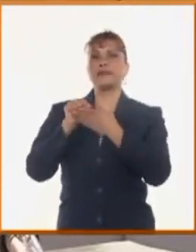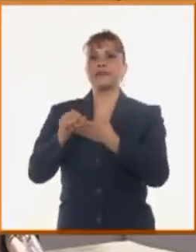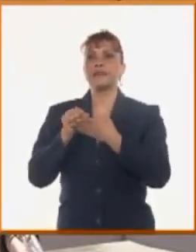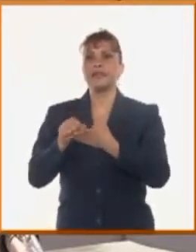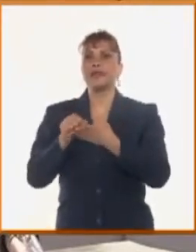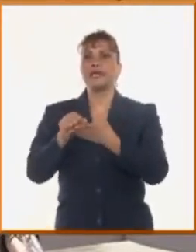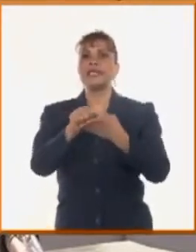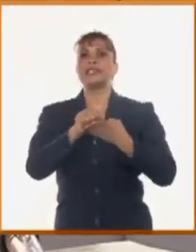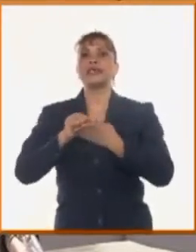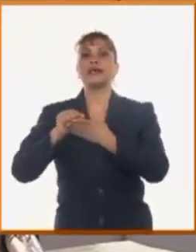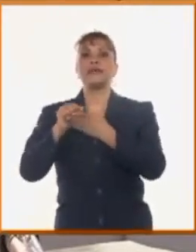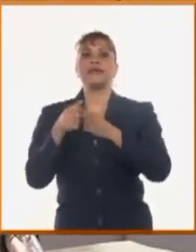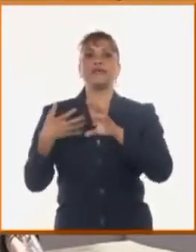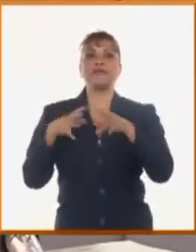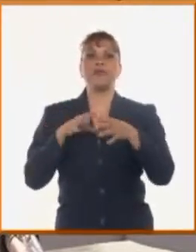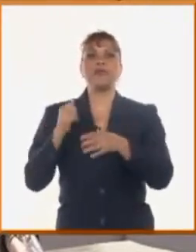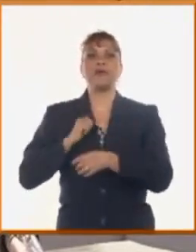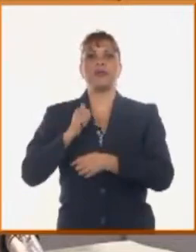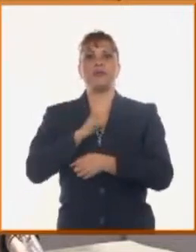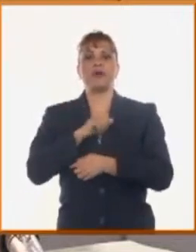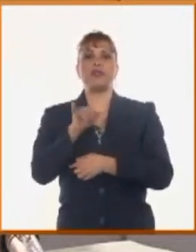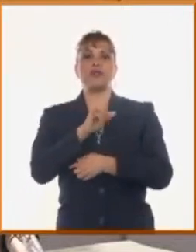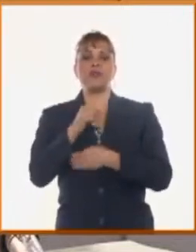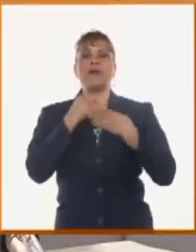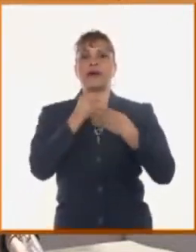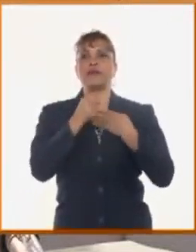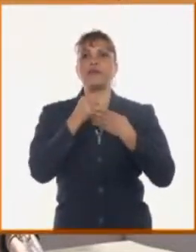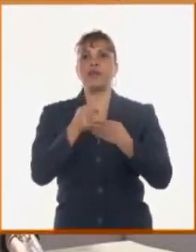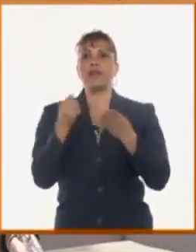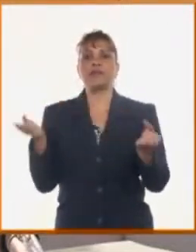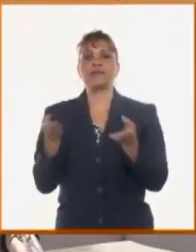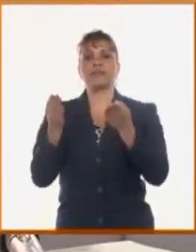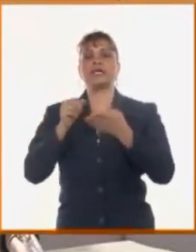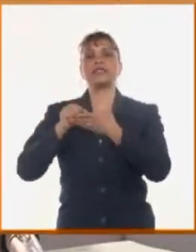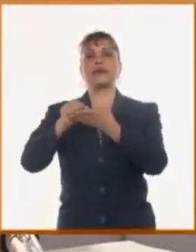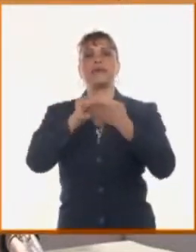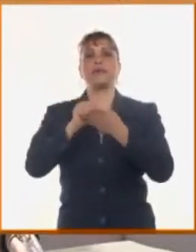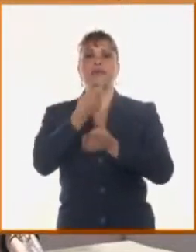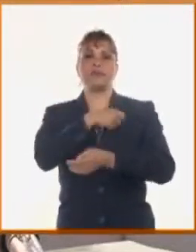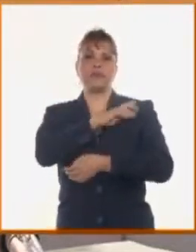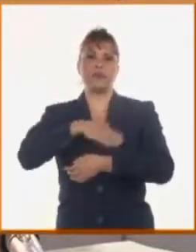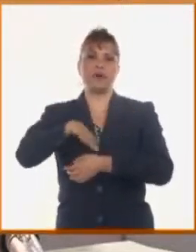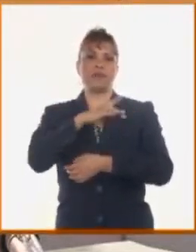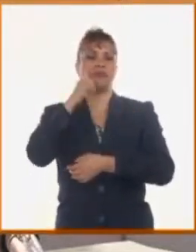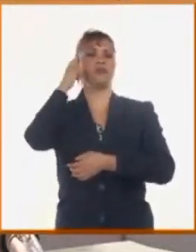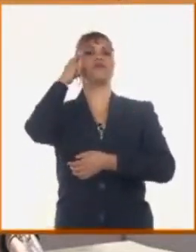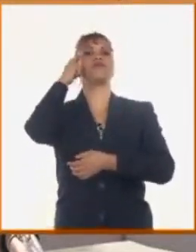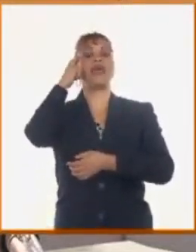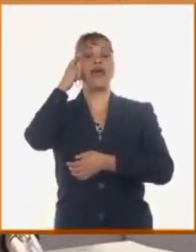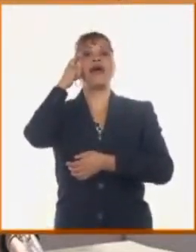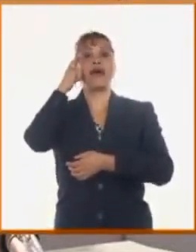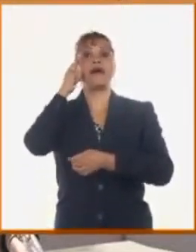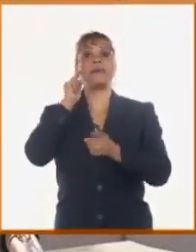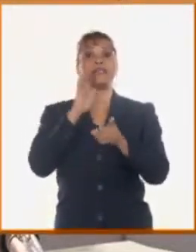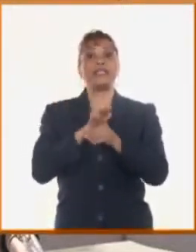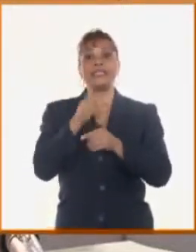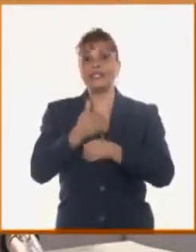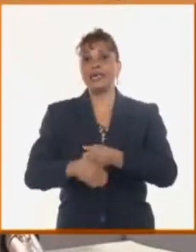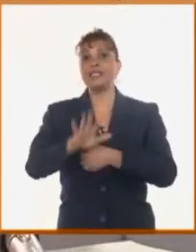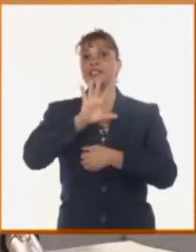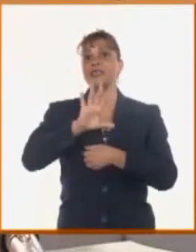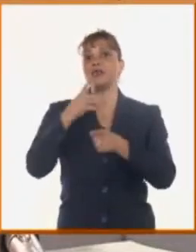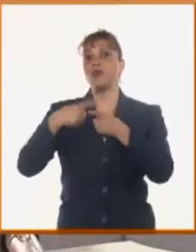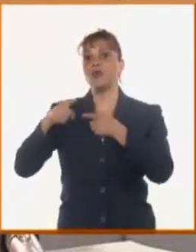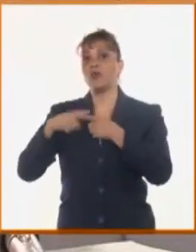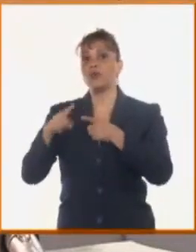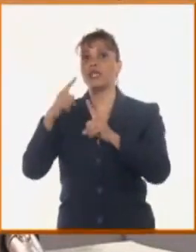servirse a la forma de gestión estatal y que tributaran a incrementar los servicios a la población. Creo que, y a partir de ahí definimos 5 líneas tecnológicas de las cuales